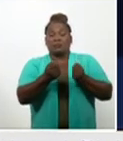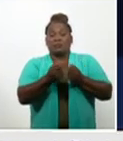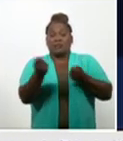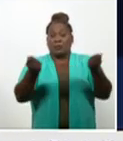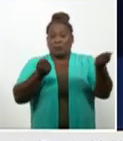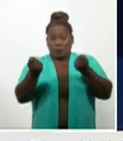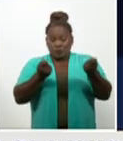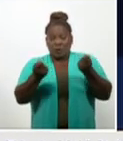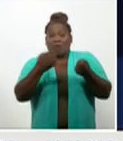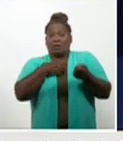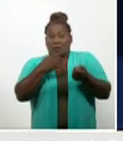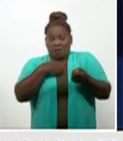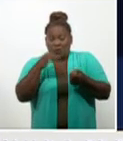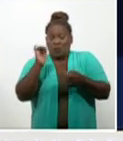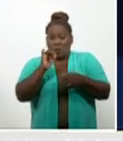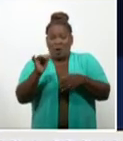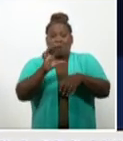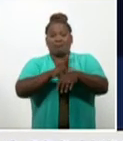tenido casos,